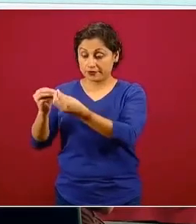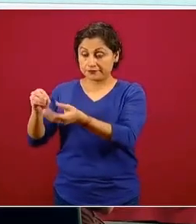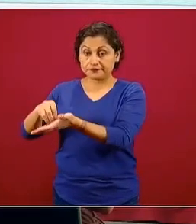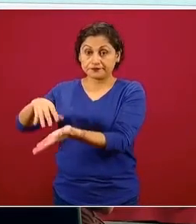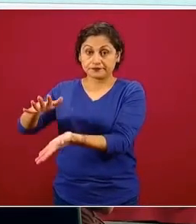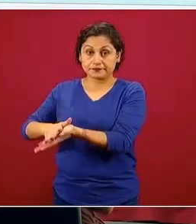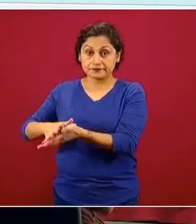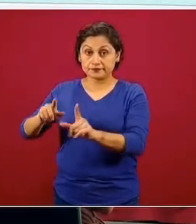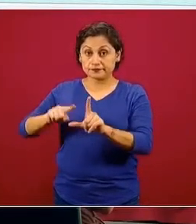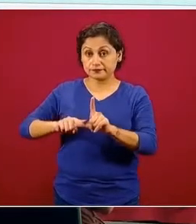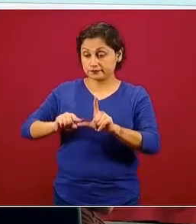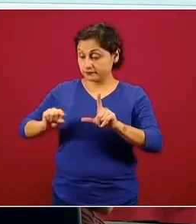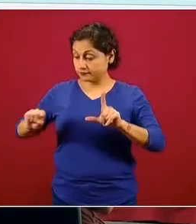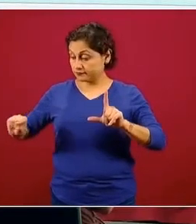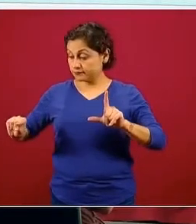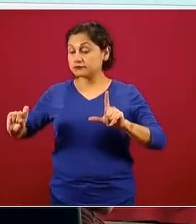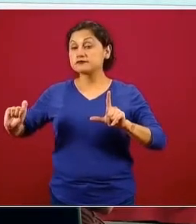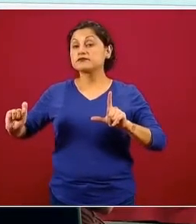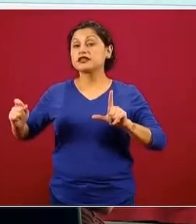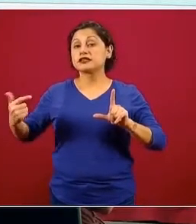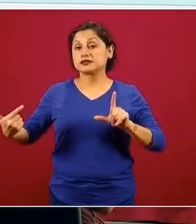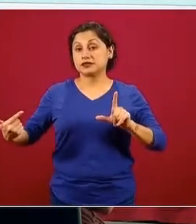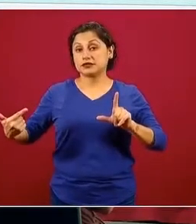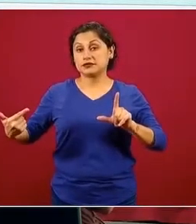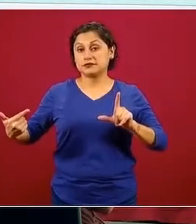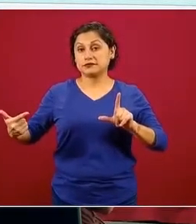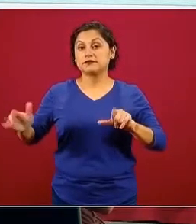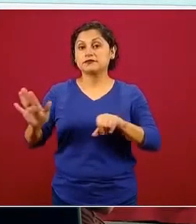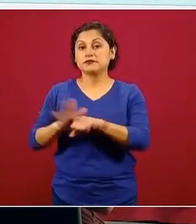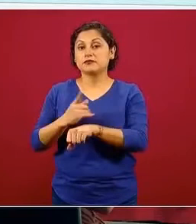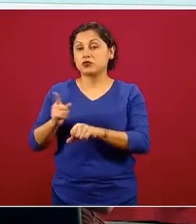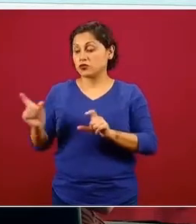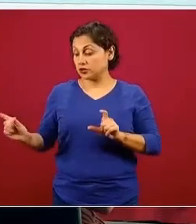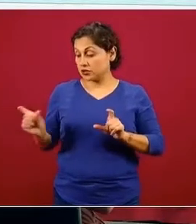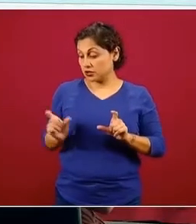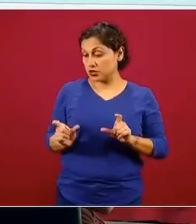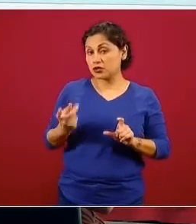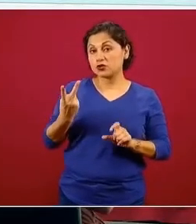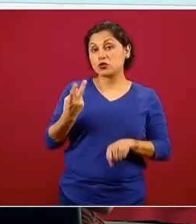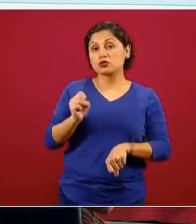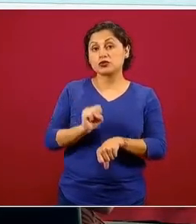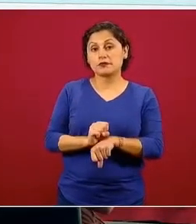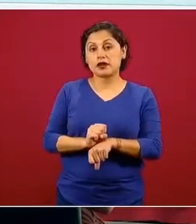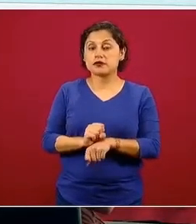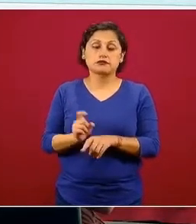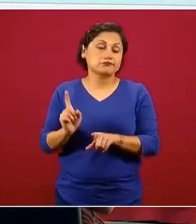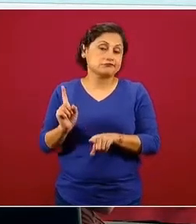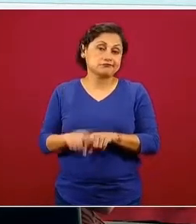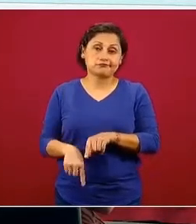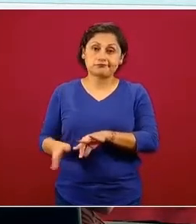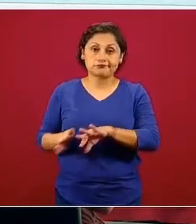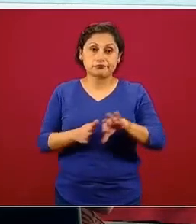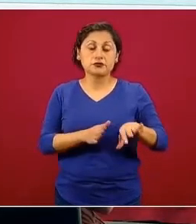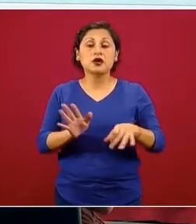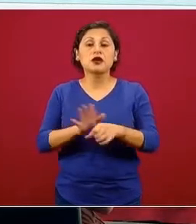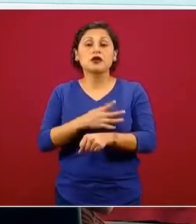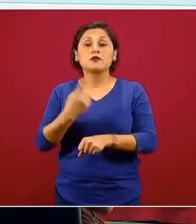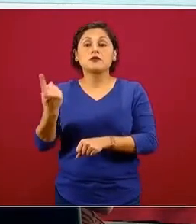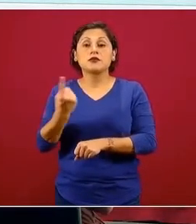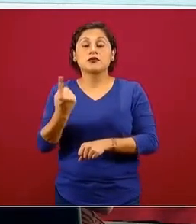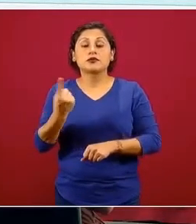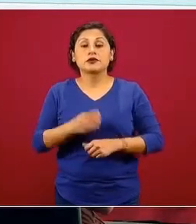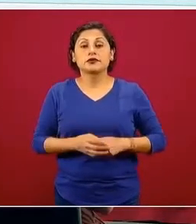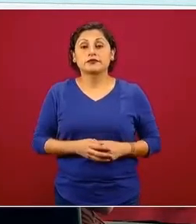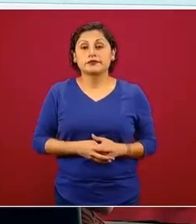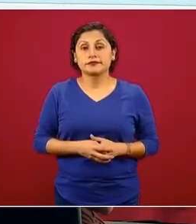en la semana 27. ¿Por qué quitamos 2 semanas? Porque ese es el periodo en donde